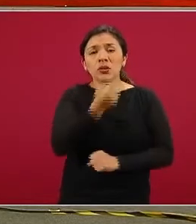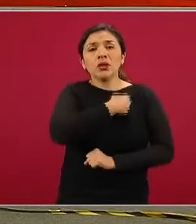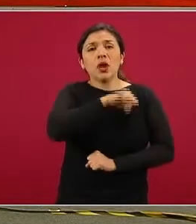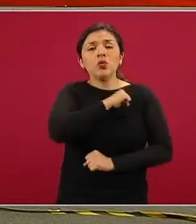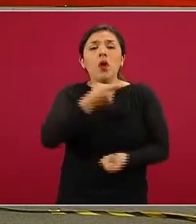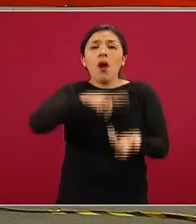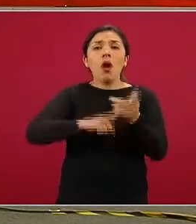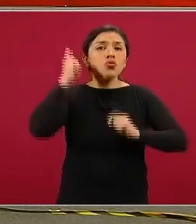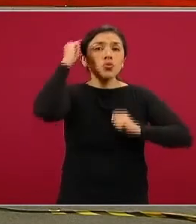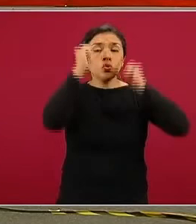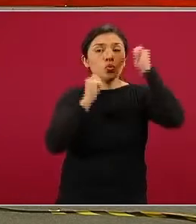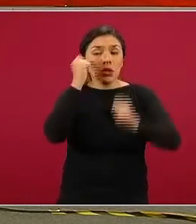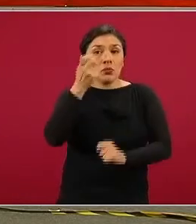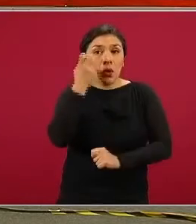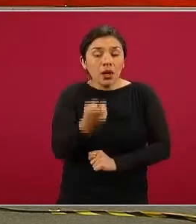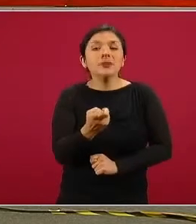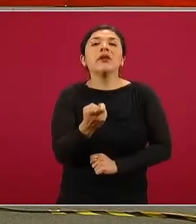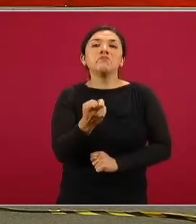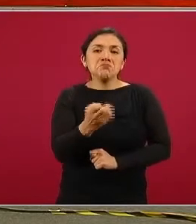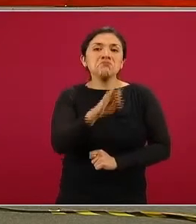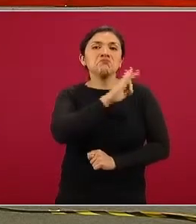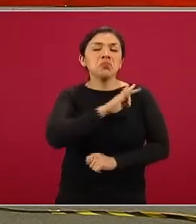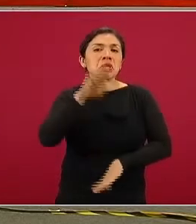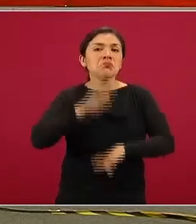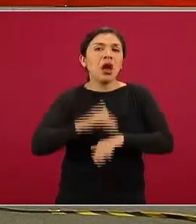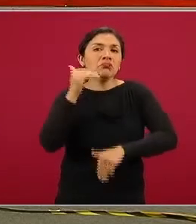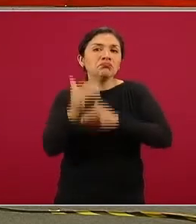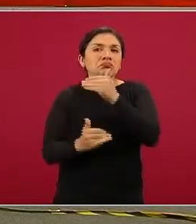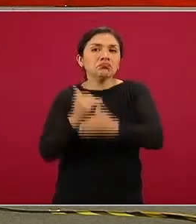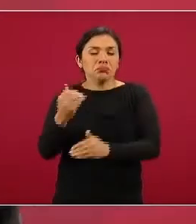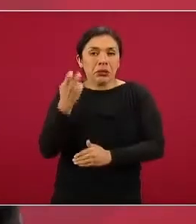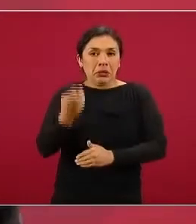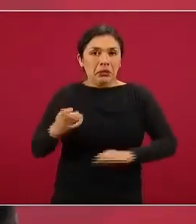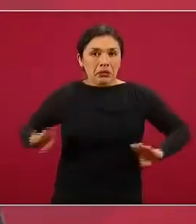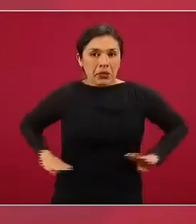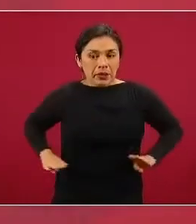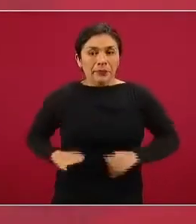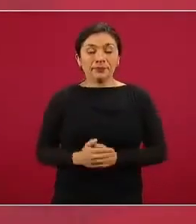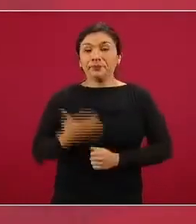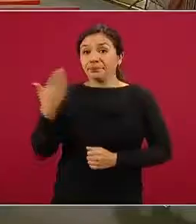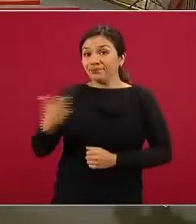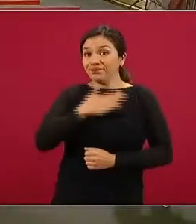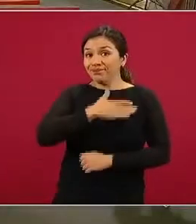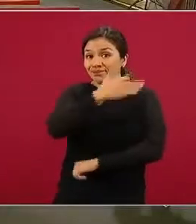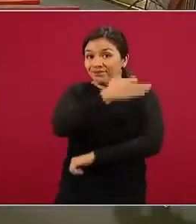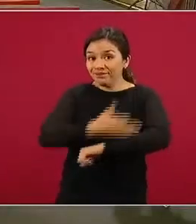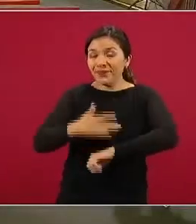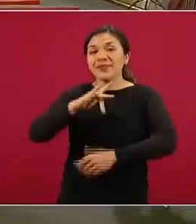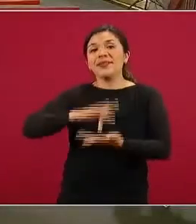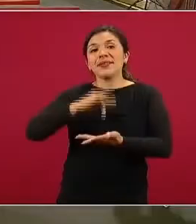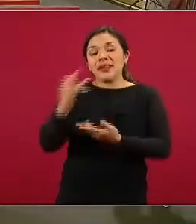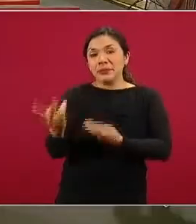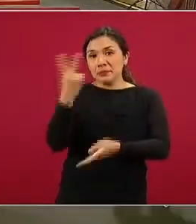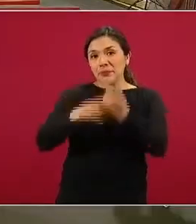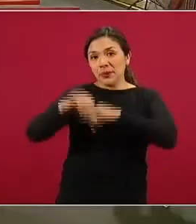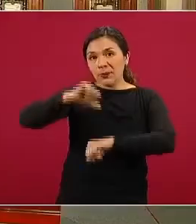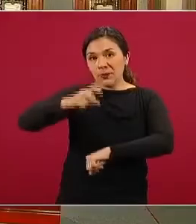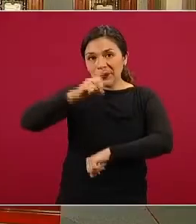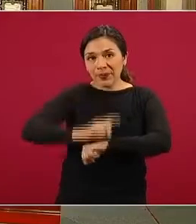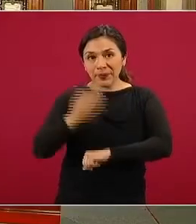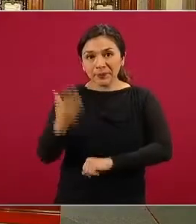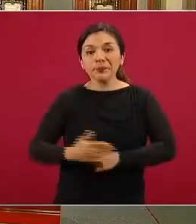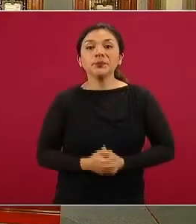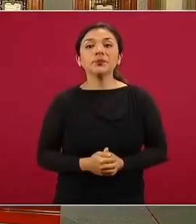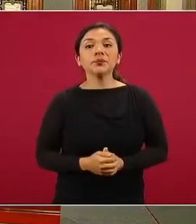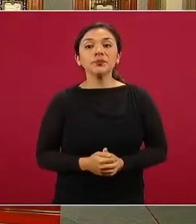el turismo y esto nos ha permitido avanzar en esa materia. Secretario, muy buenas tardes, muchas gracias por acompañarnos. Muchas